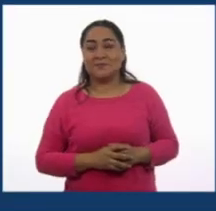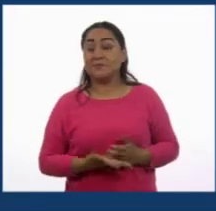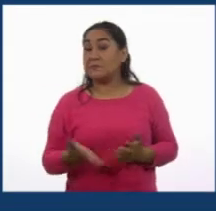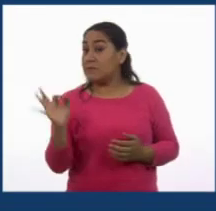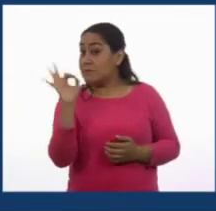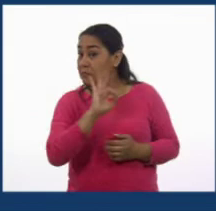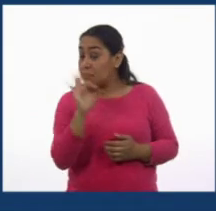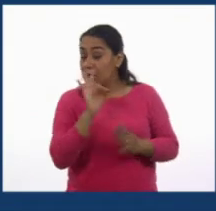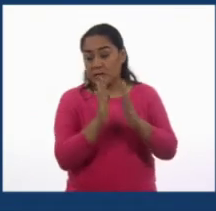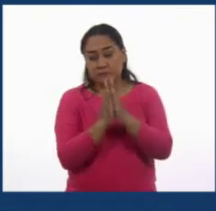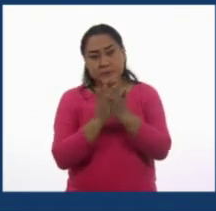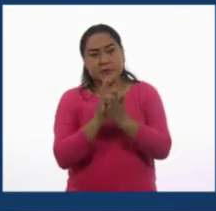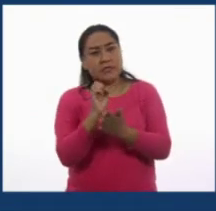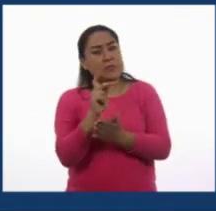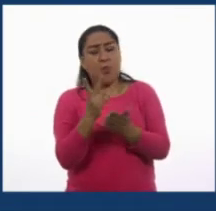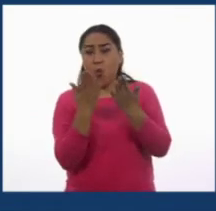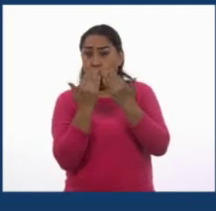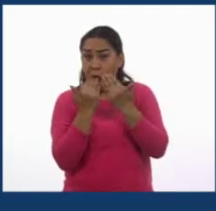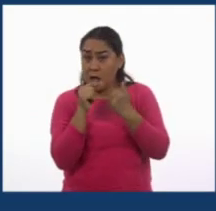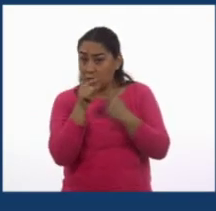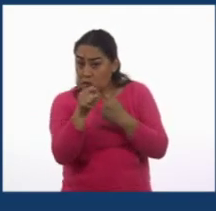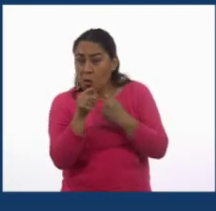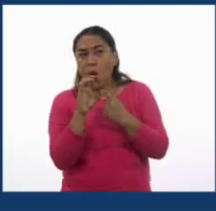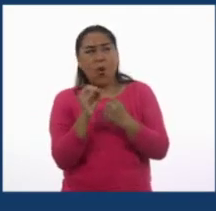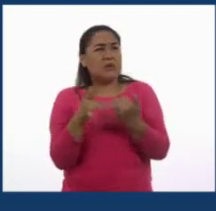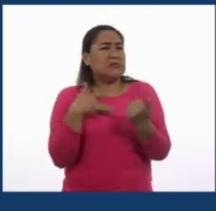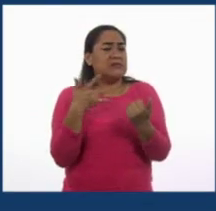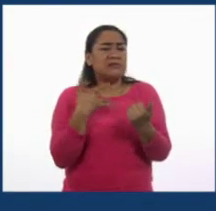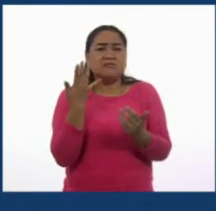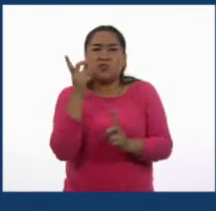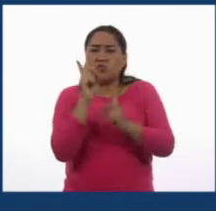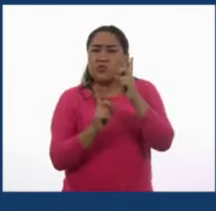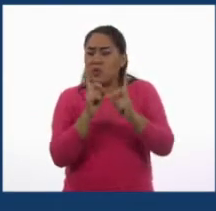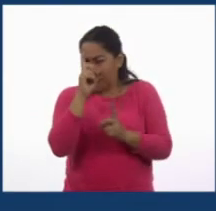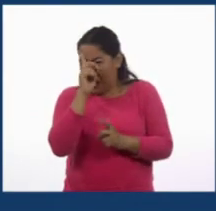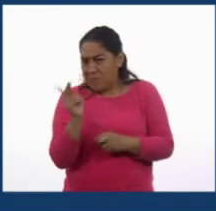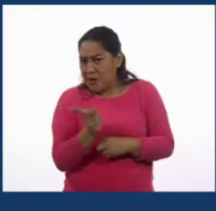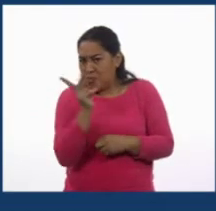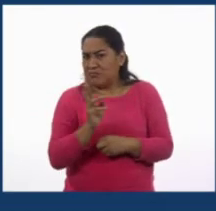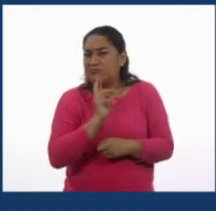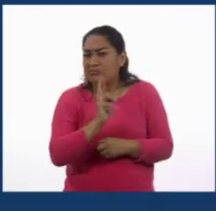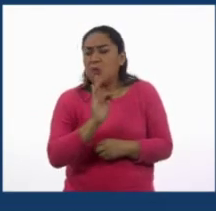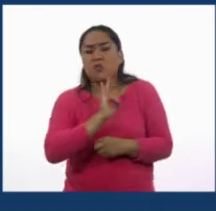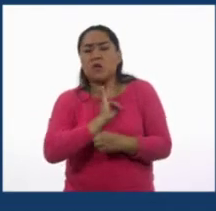Si no tienes el libro de texto o necesitas ayuda para responder las preguntas, contáctanos.